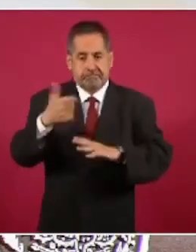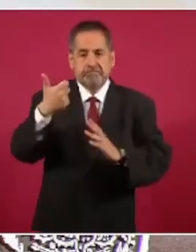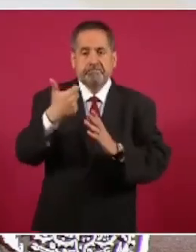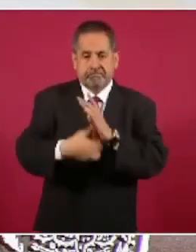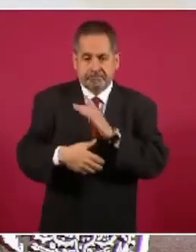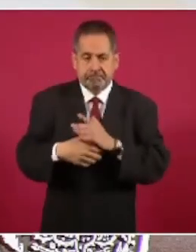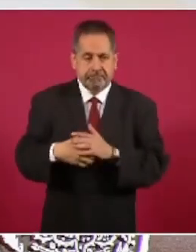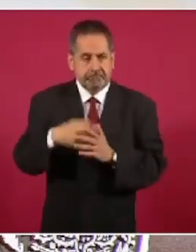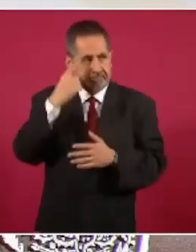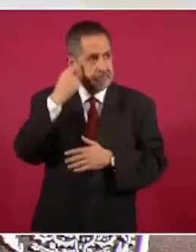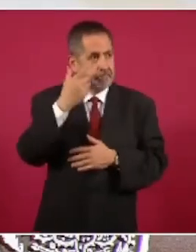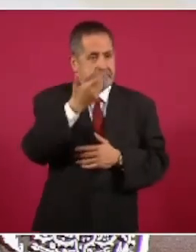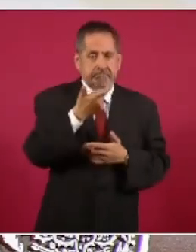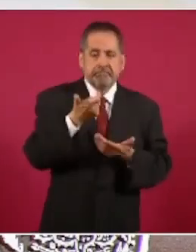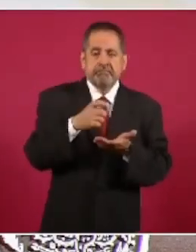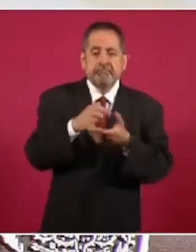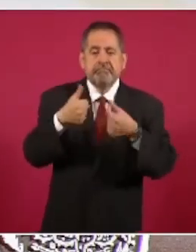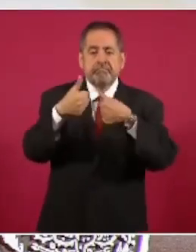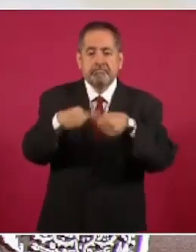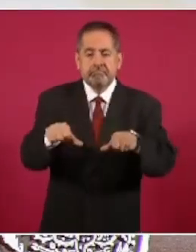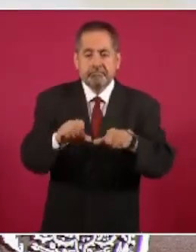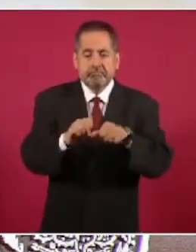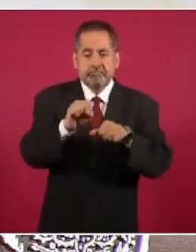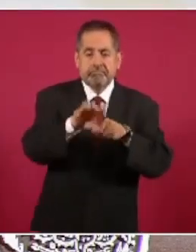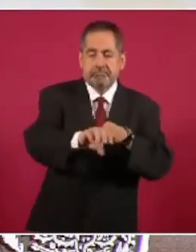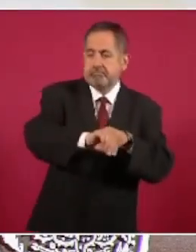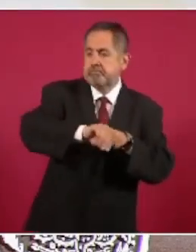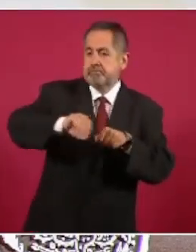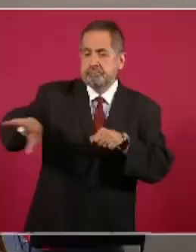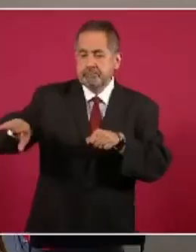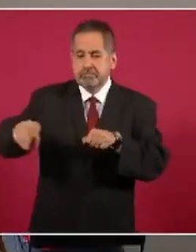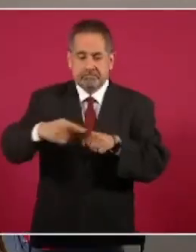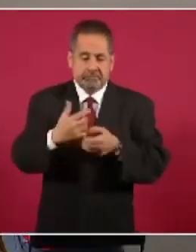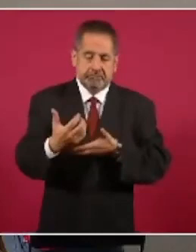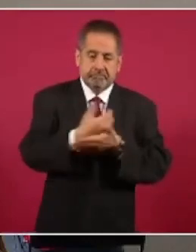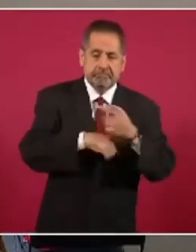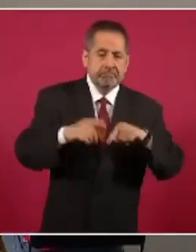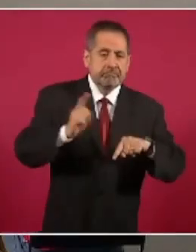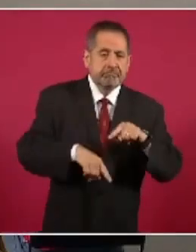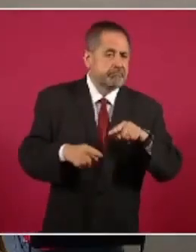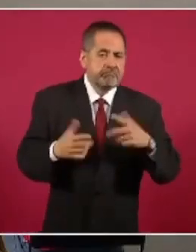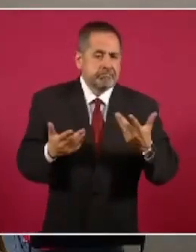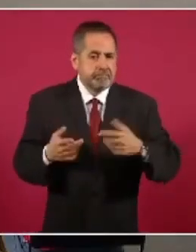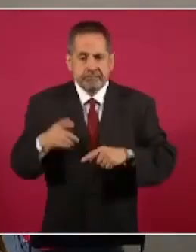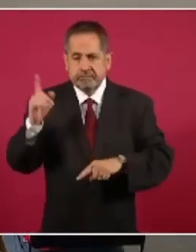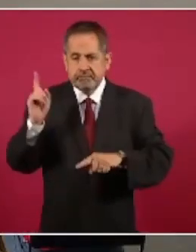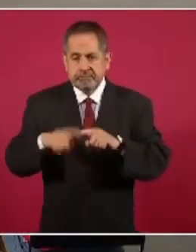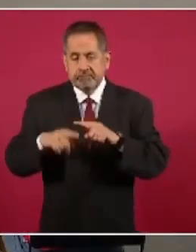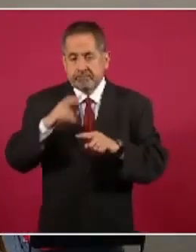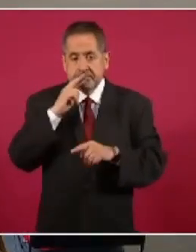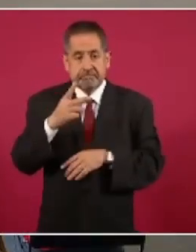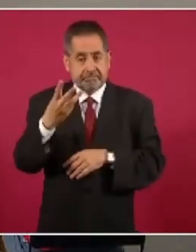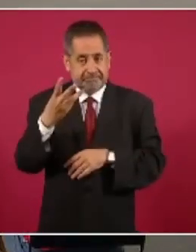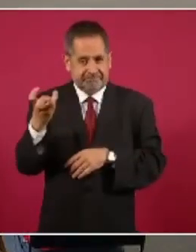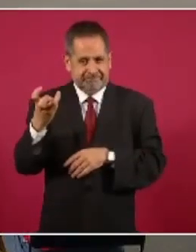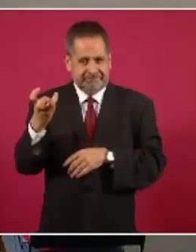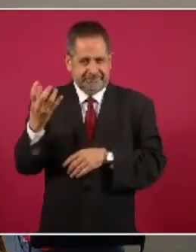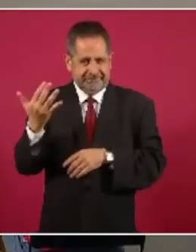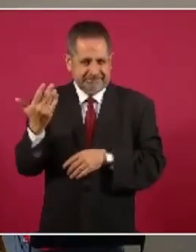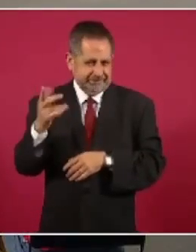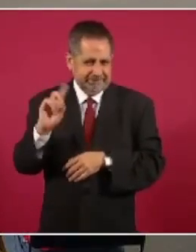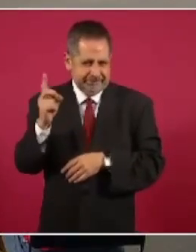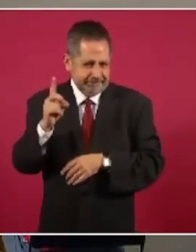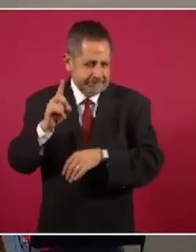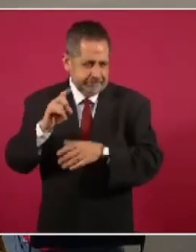económicos y por qué, y quiénes los más caros de las remesadoras. Para el envío de efectivo, por esos